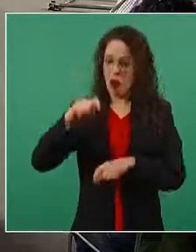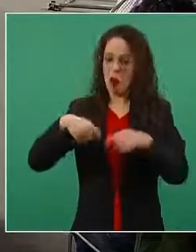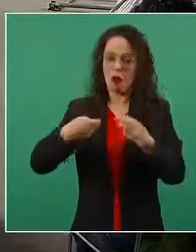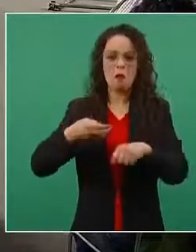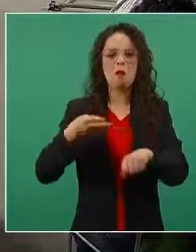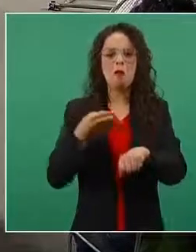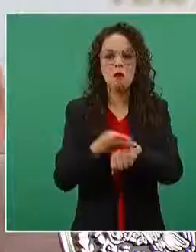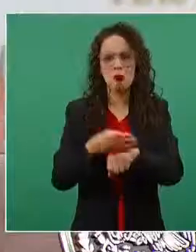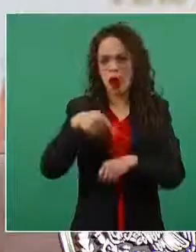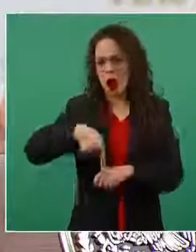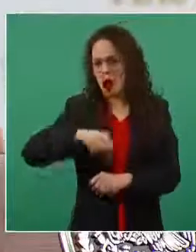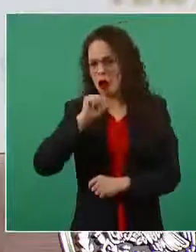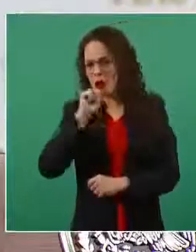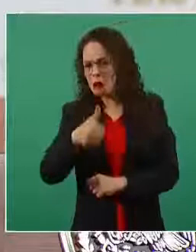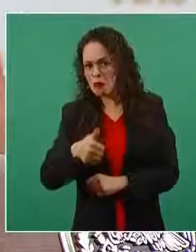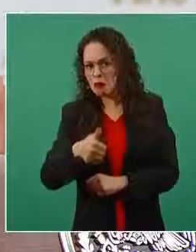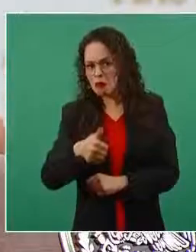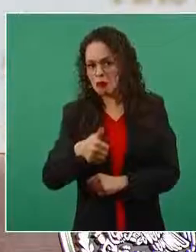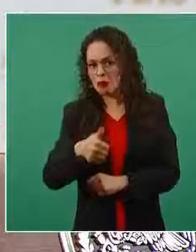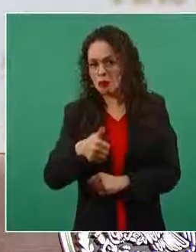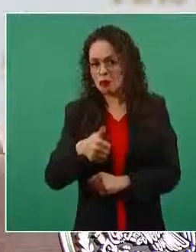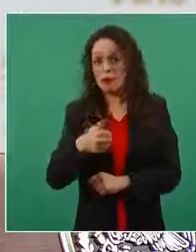Pues por eso todo lo que envíen